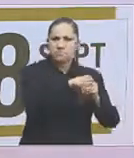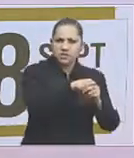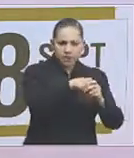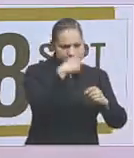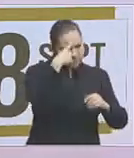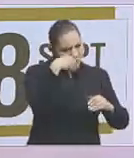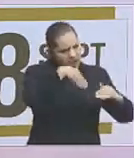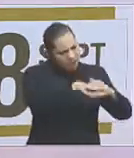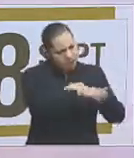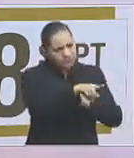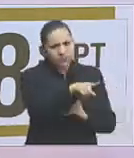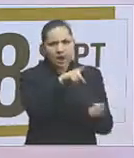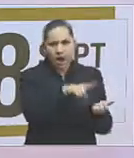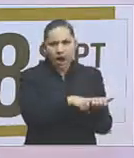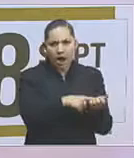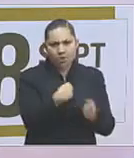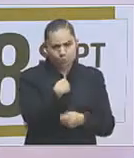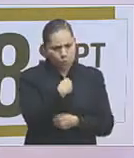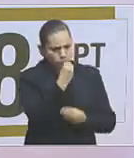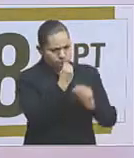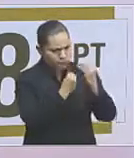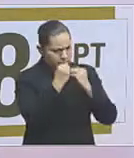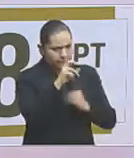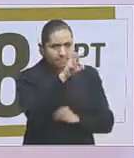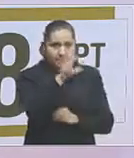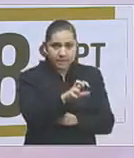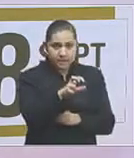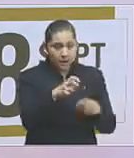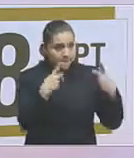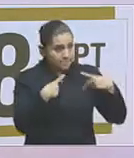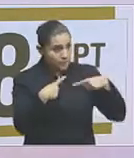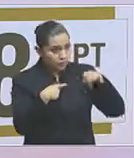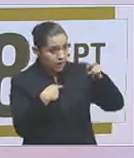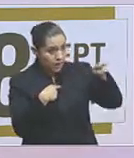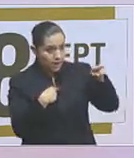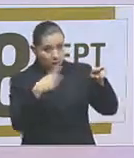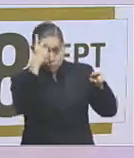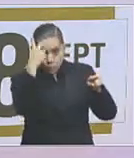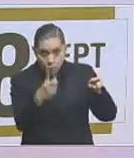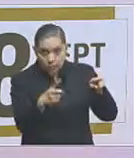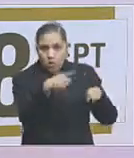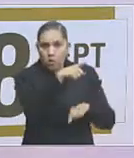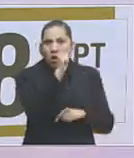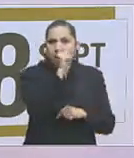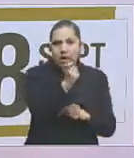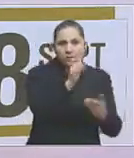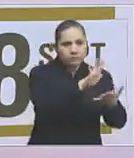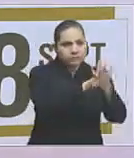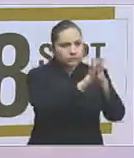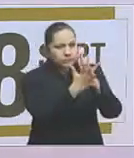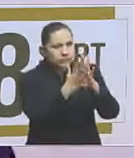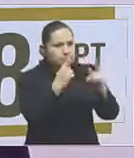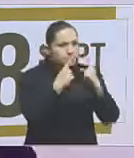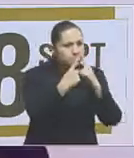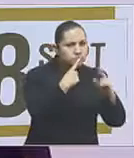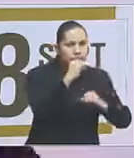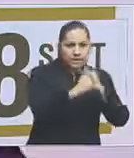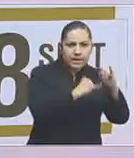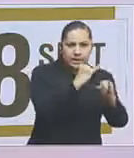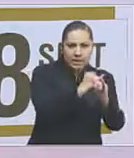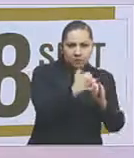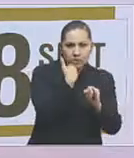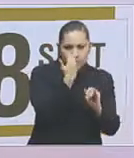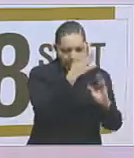donde esta persona estaba convencido que el dueño de la pizzería era parte de una conspiración internacional para modificar